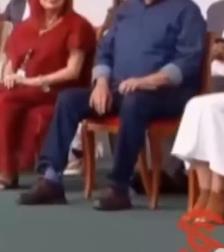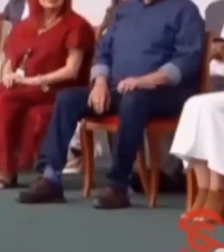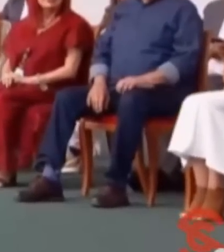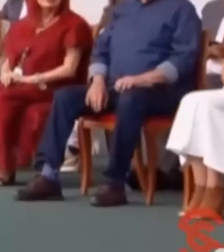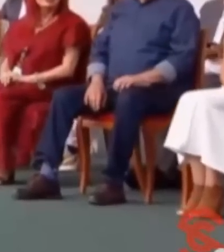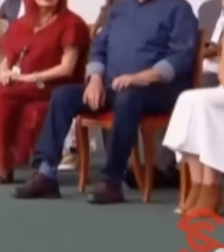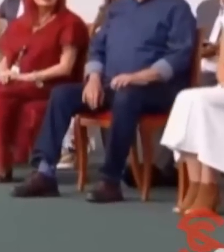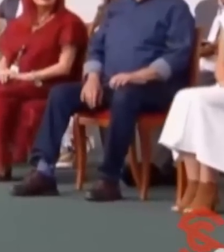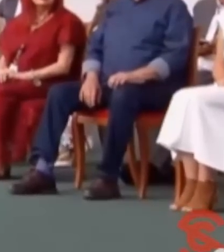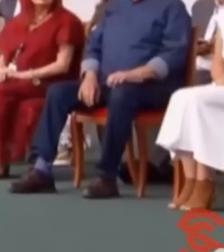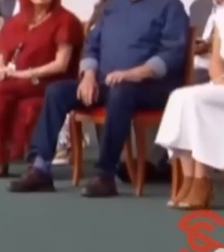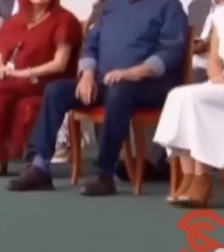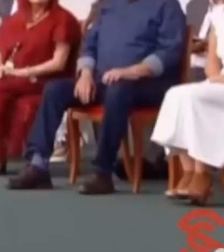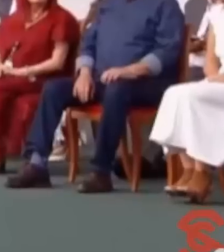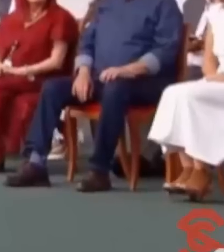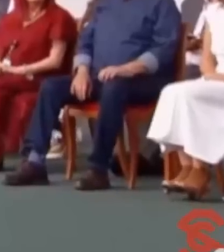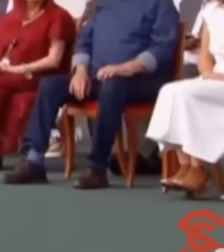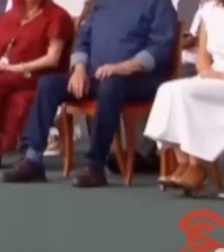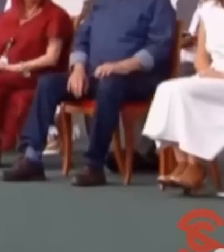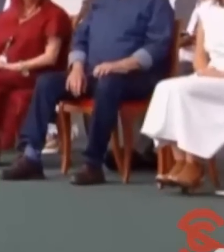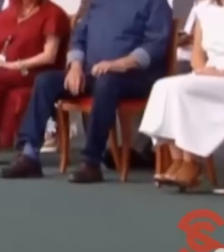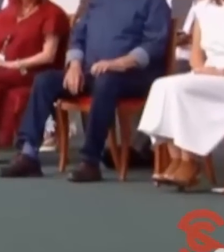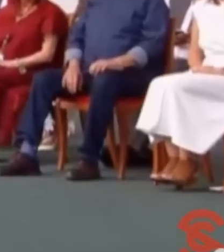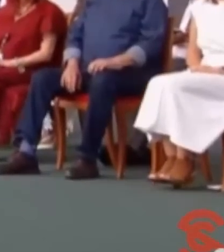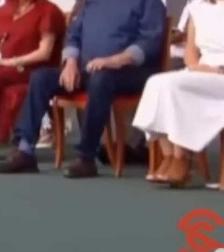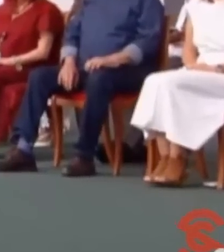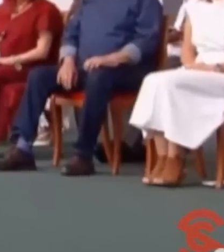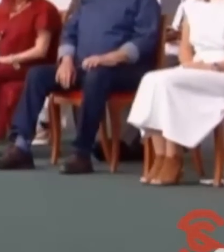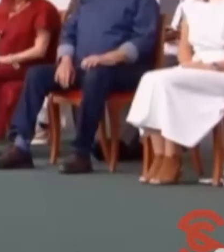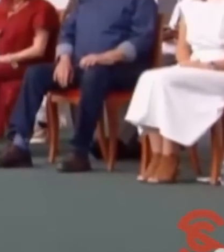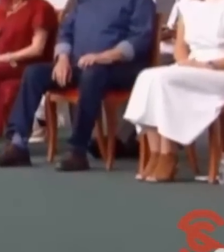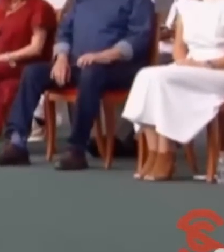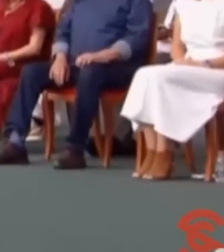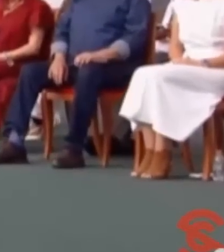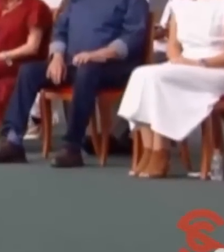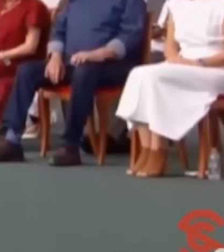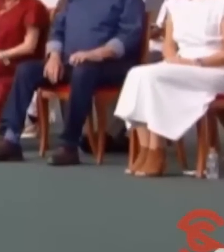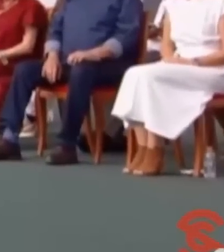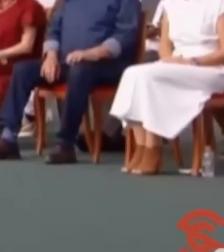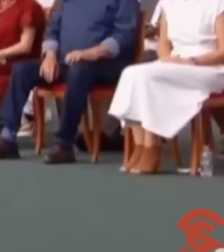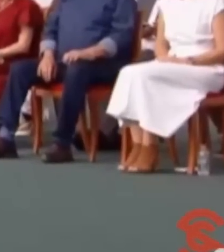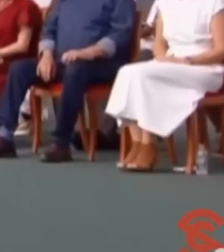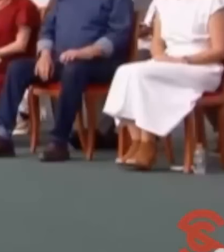Siempre hemos reconocido que antes de nosotros,